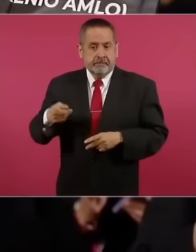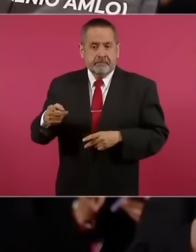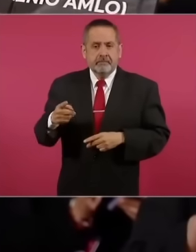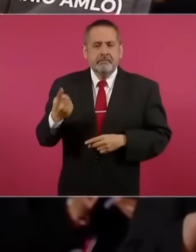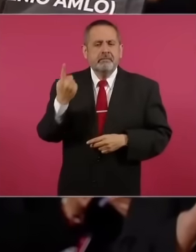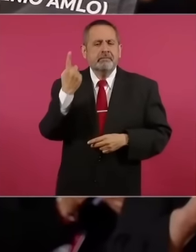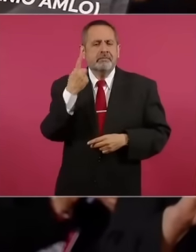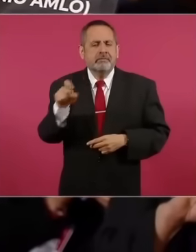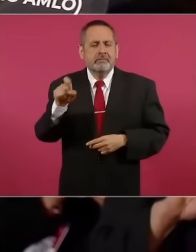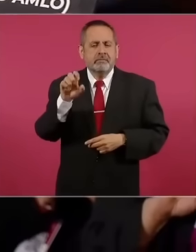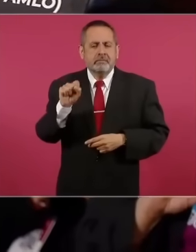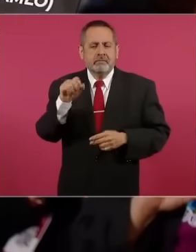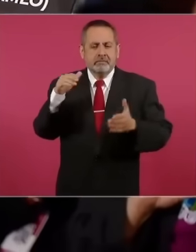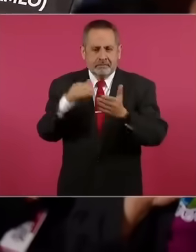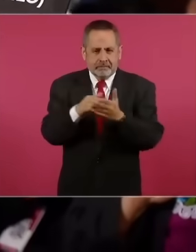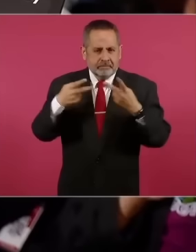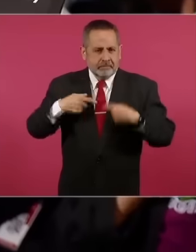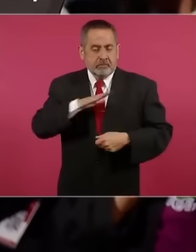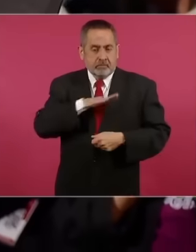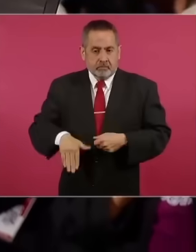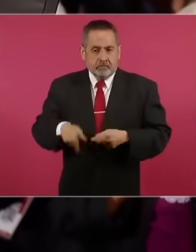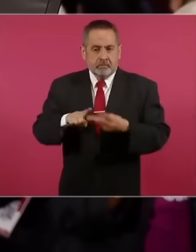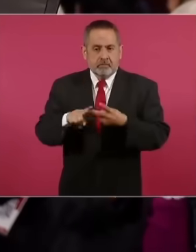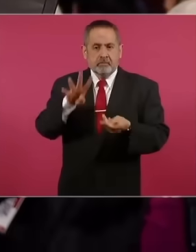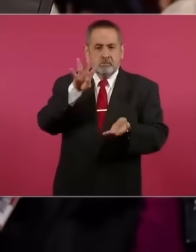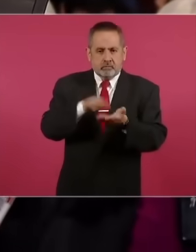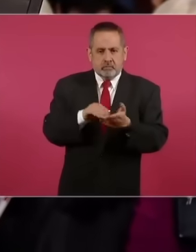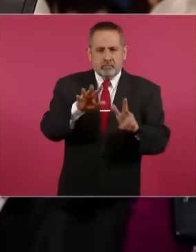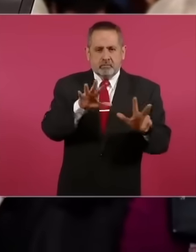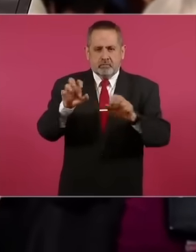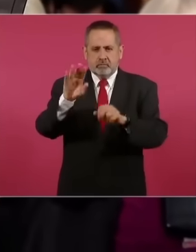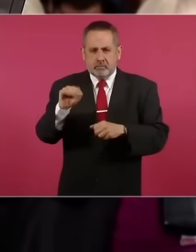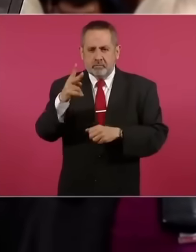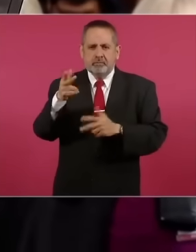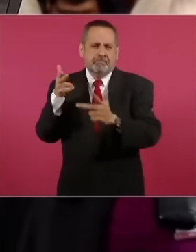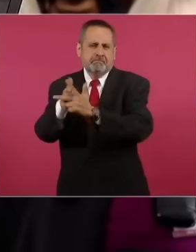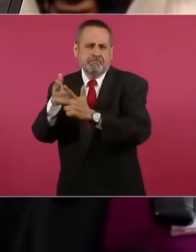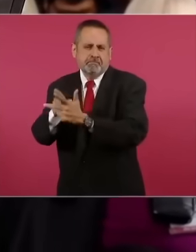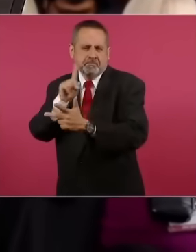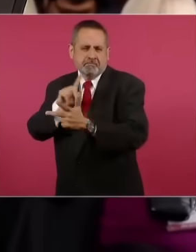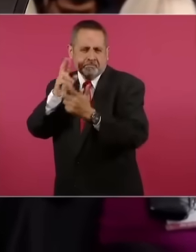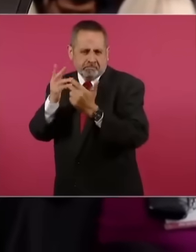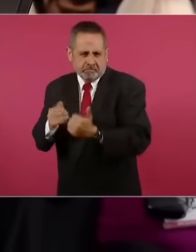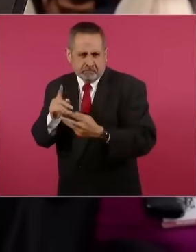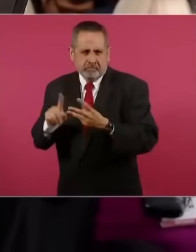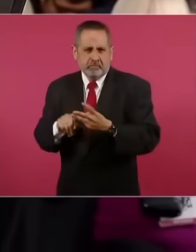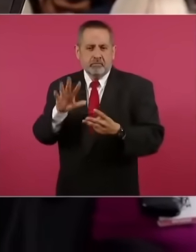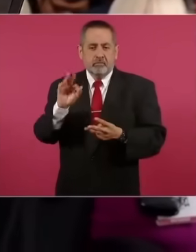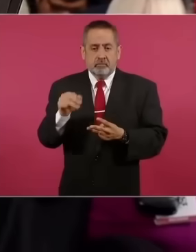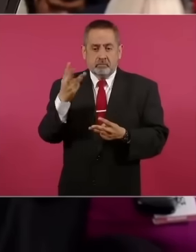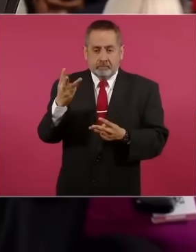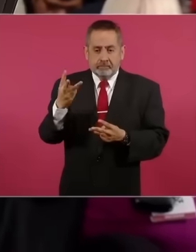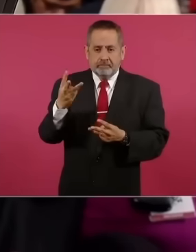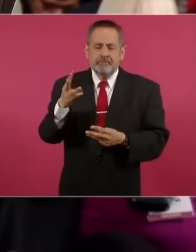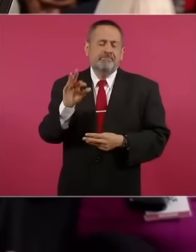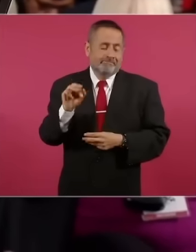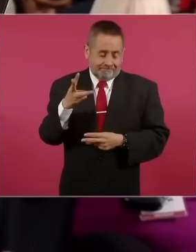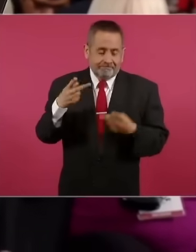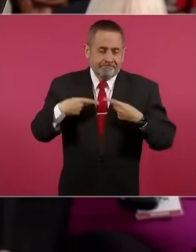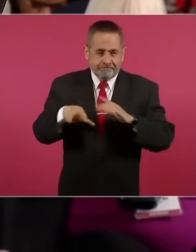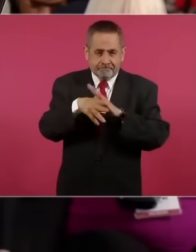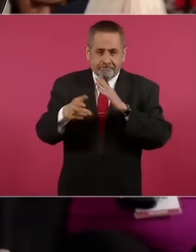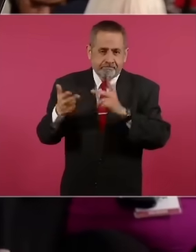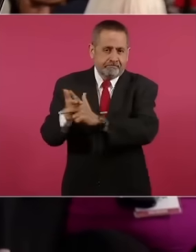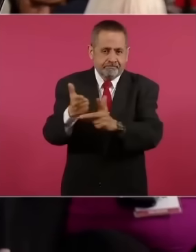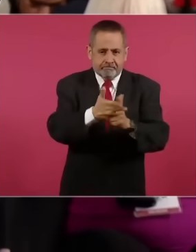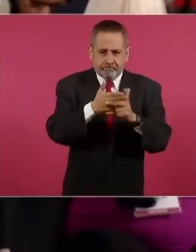de 166 mil muertos, 4.892 feminicidios, 43 periodistas, señor presidente. De